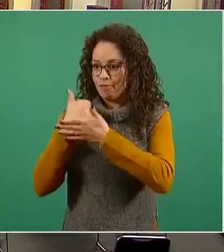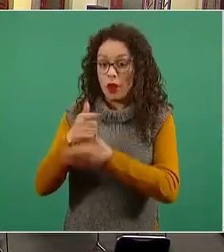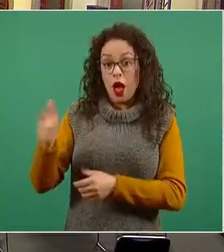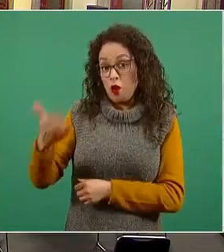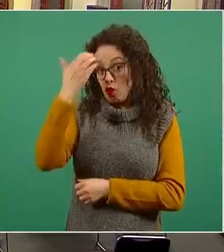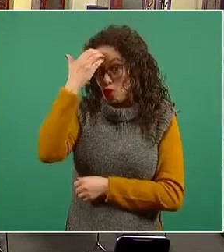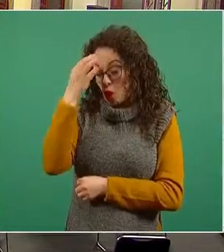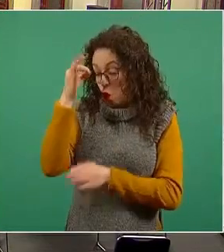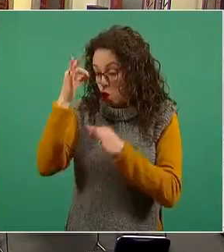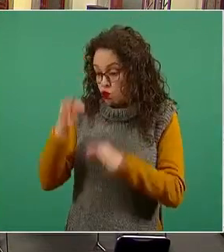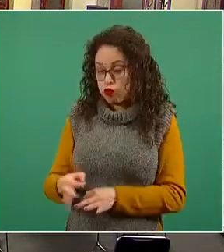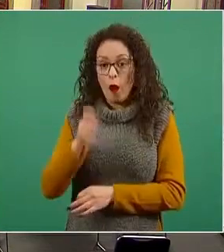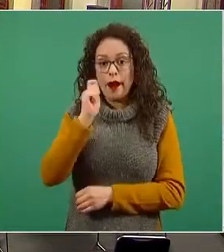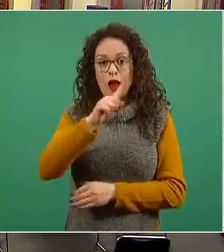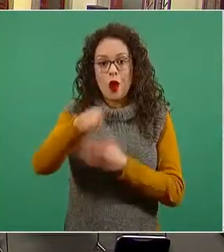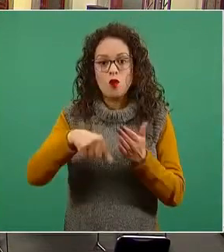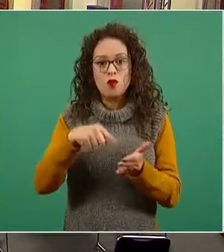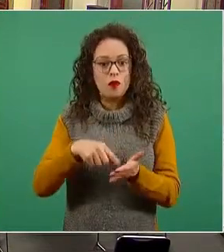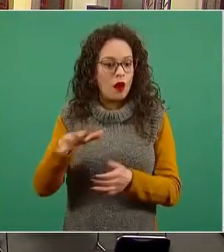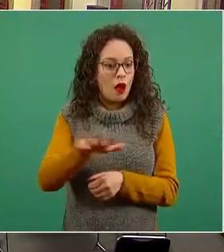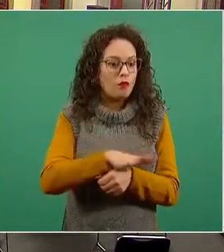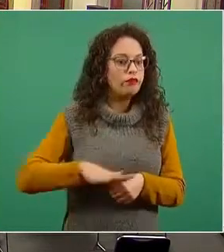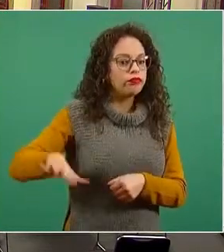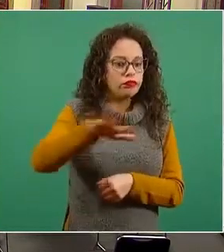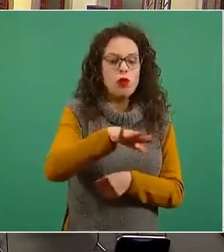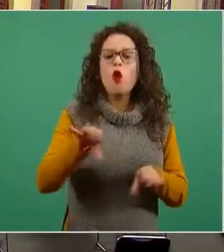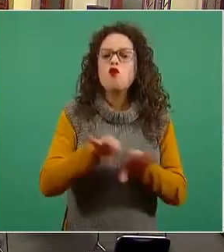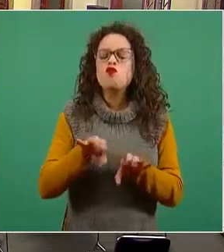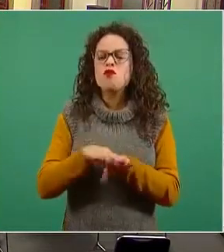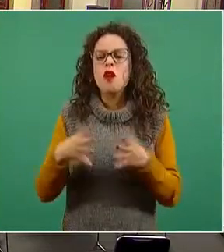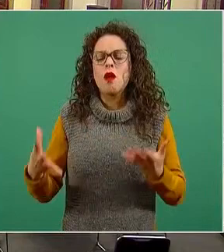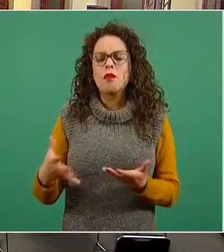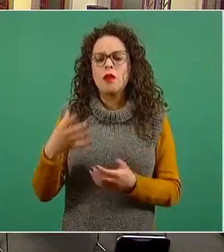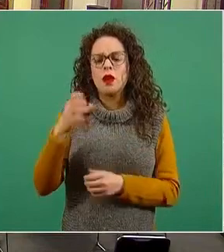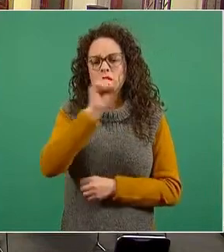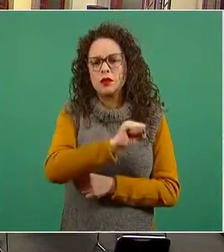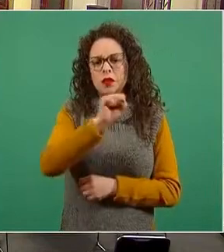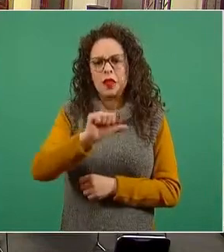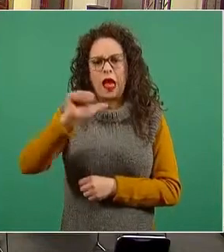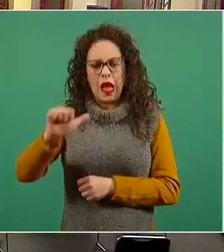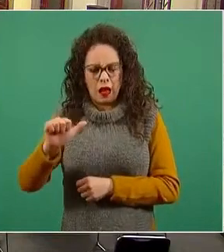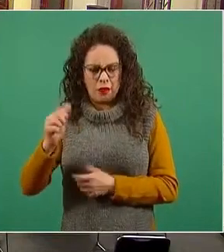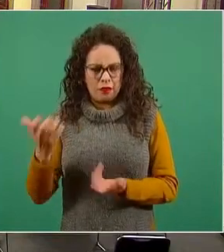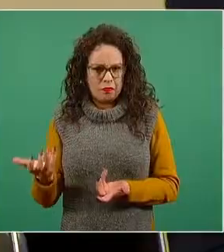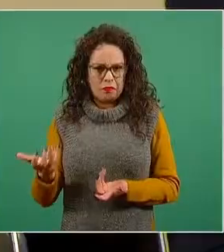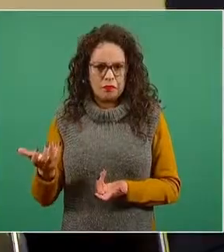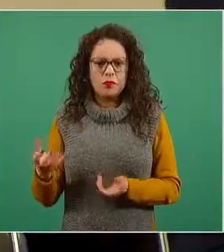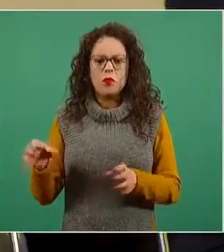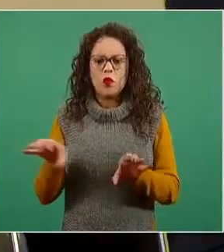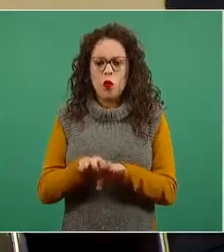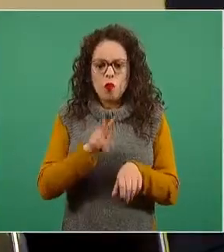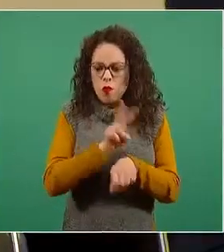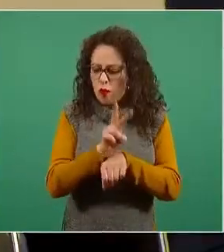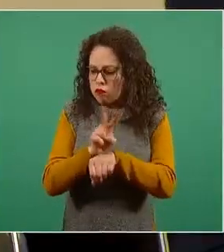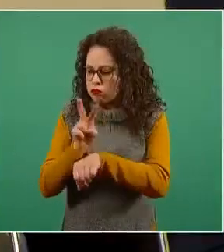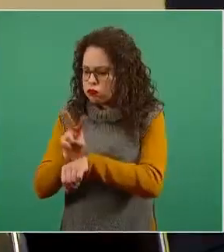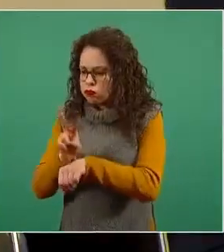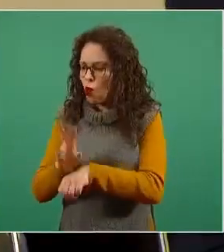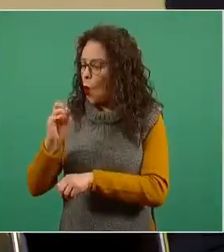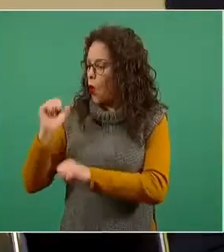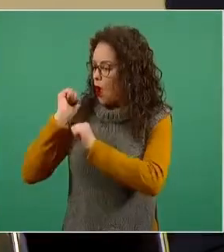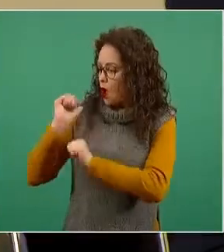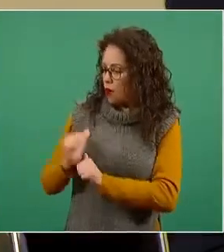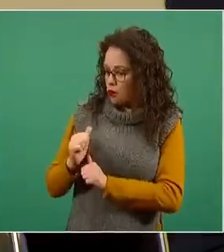territorios. ¿Cómo van a vigilar la Secretaría de Salud o las autoridades pertinentes que a estos